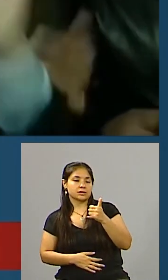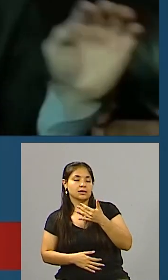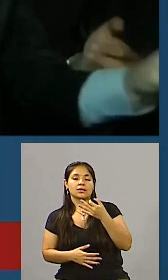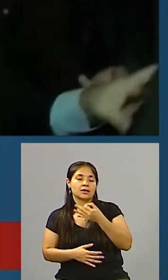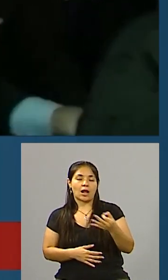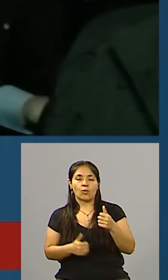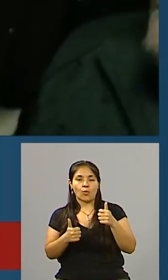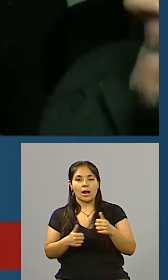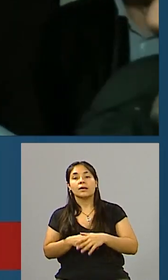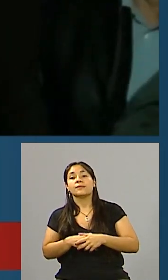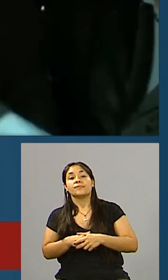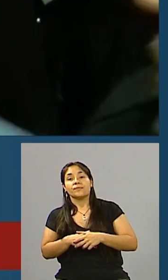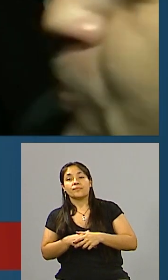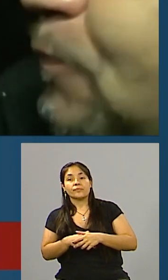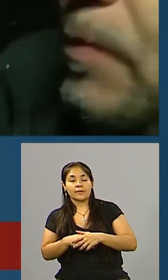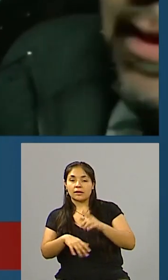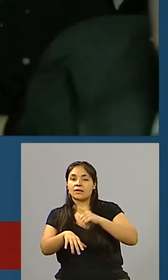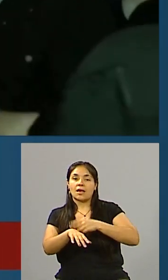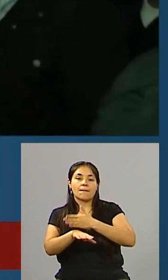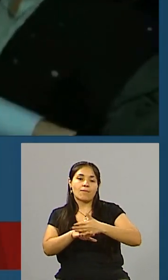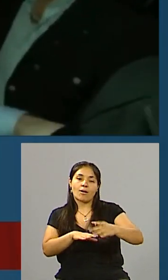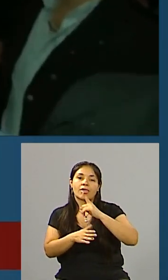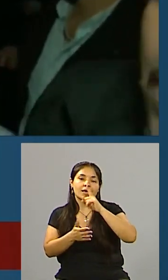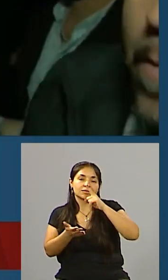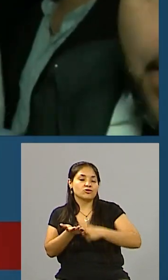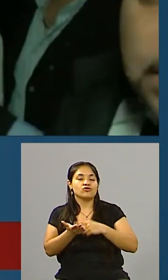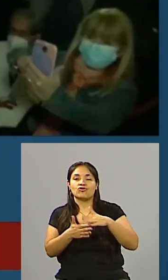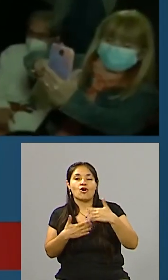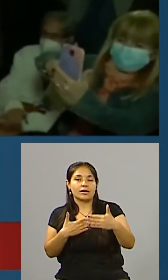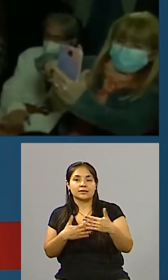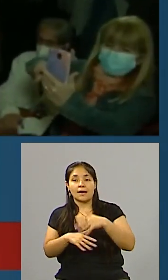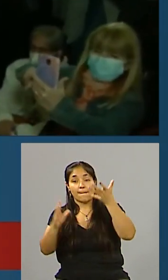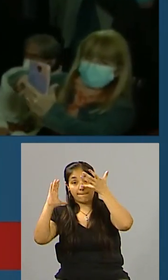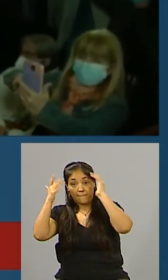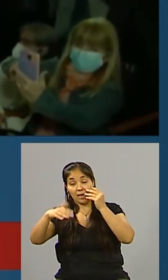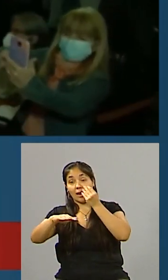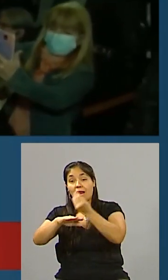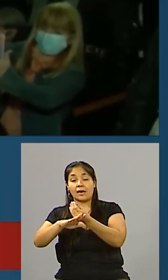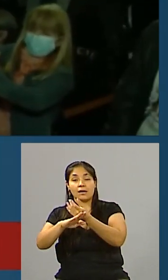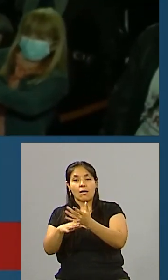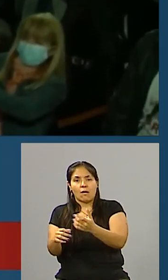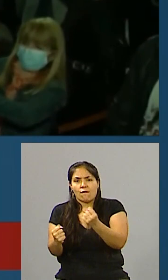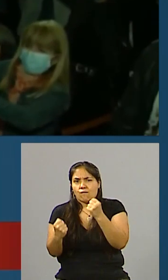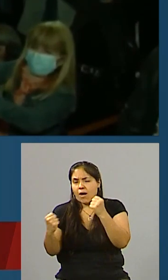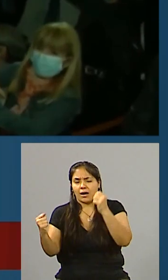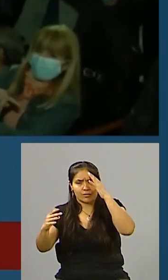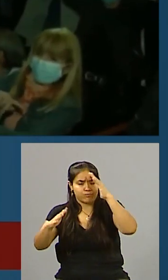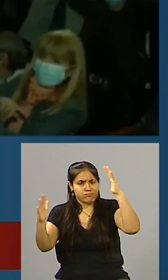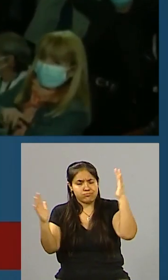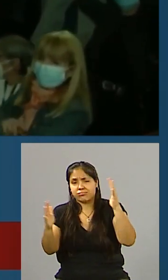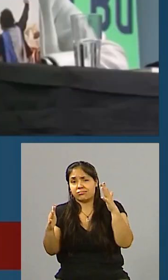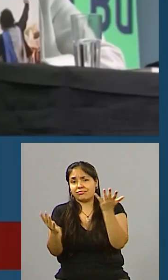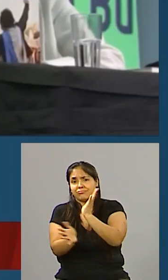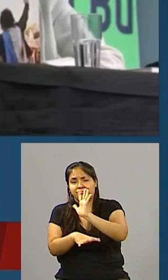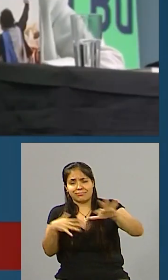tiempos de definiciones y la figura de Milei ha sido tan rupturista, no solo en cuanto